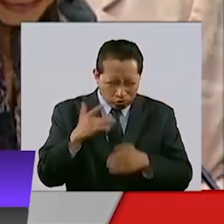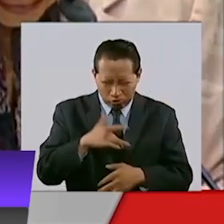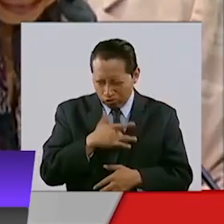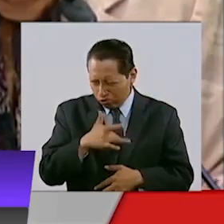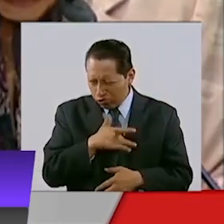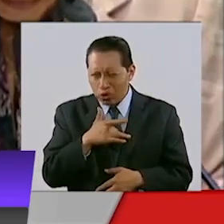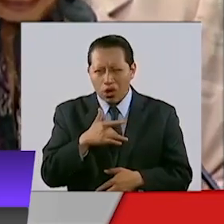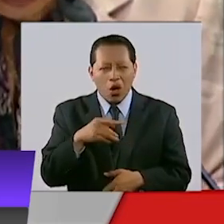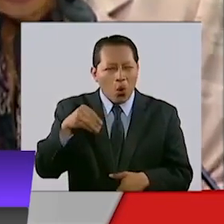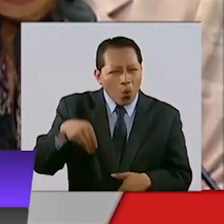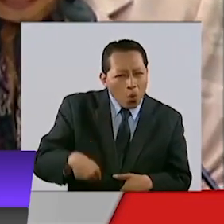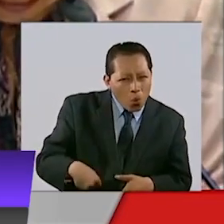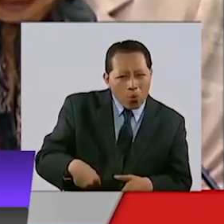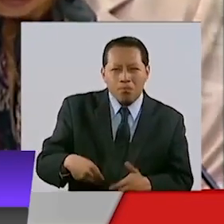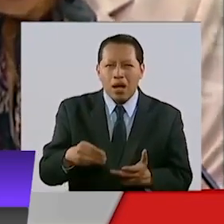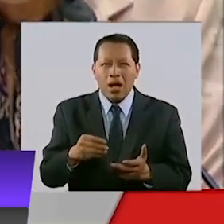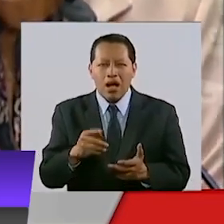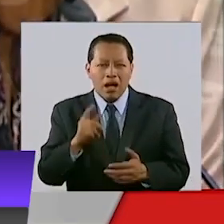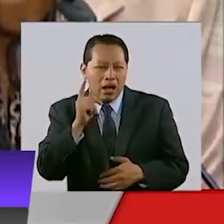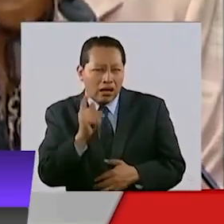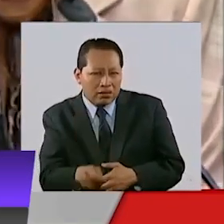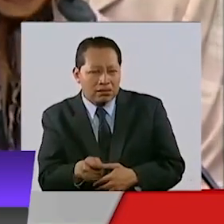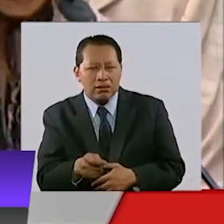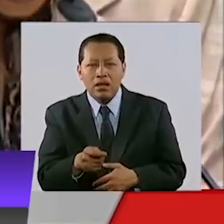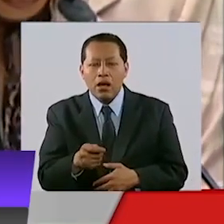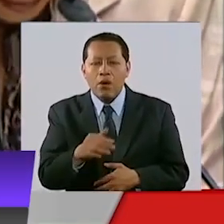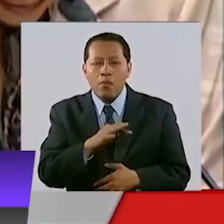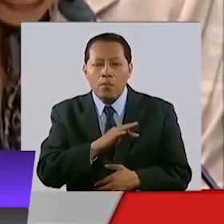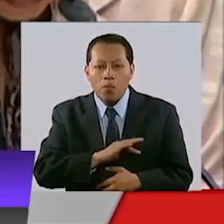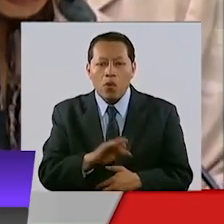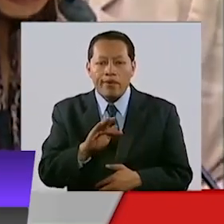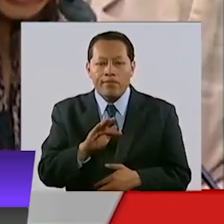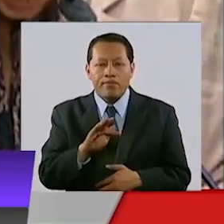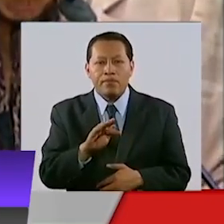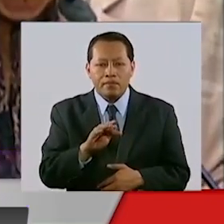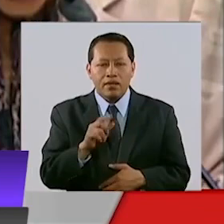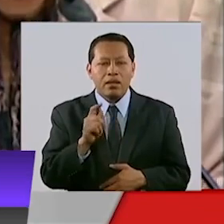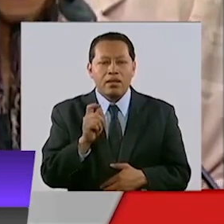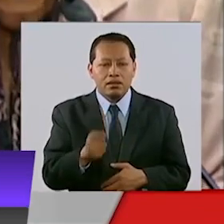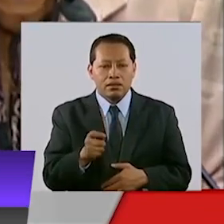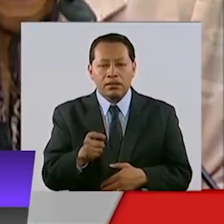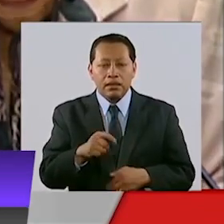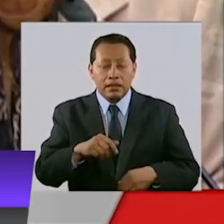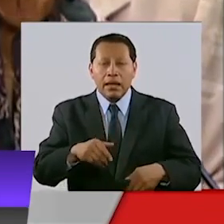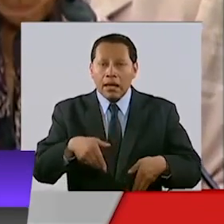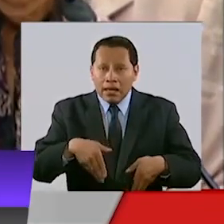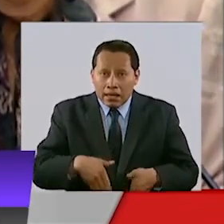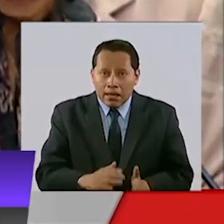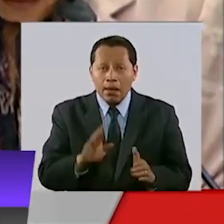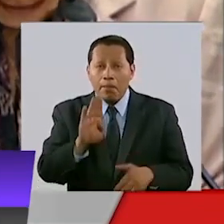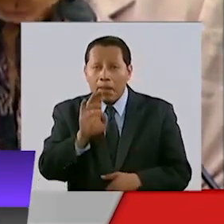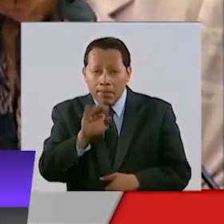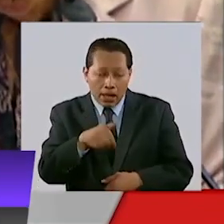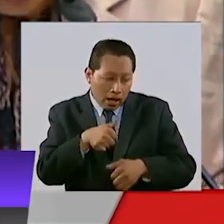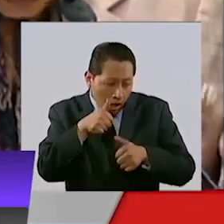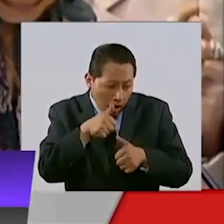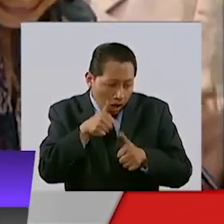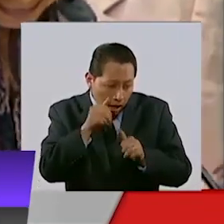e incapacidad de atender las demandas de las y los recién nacidos.